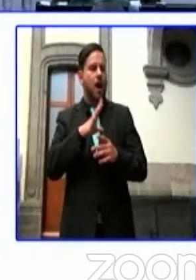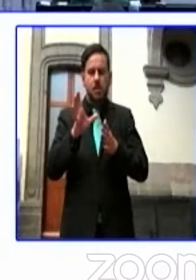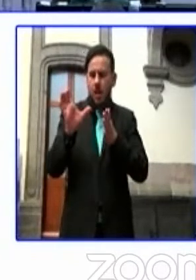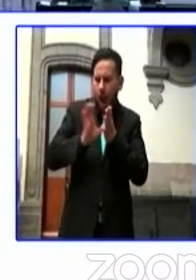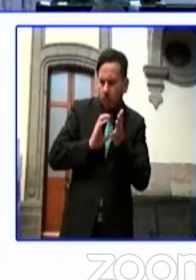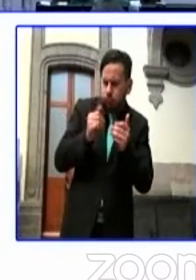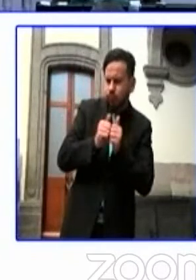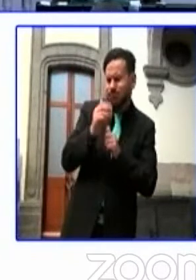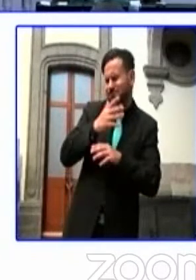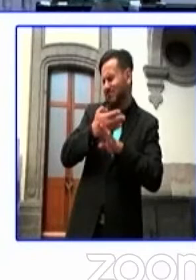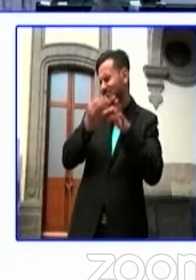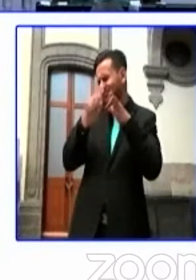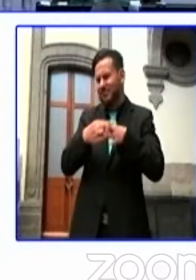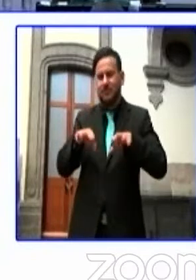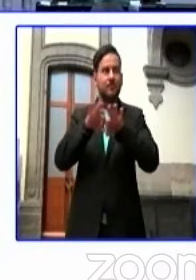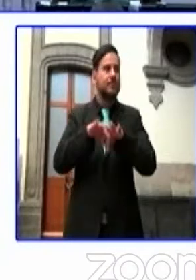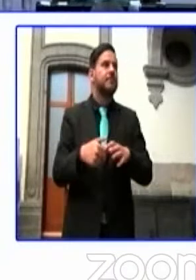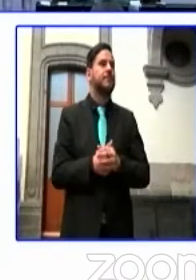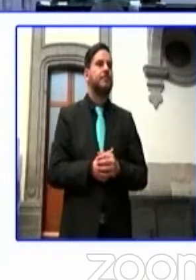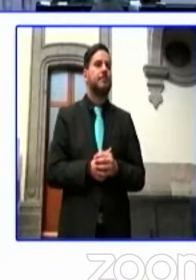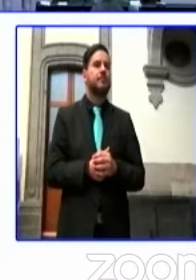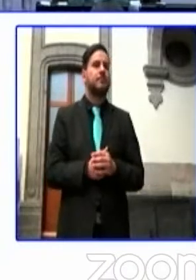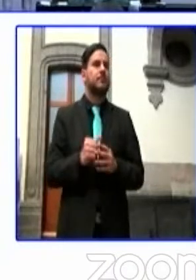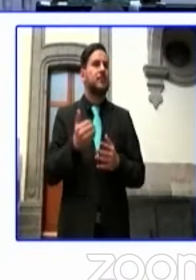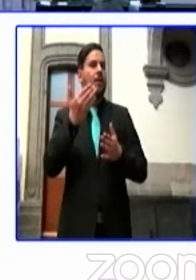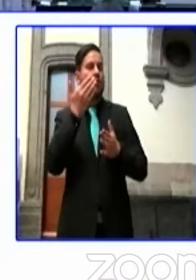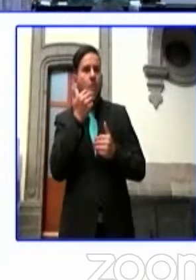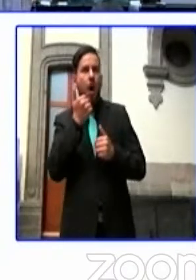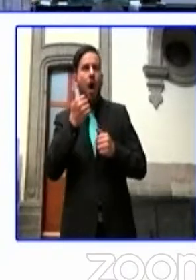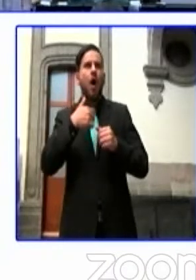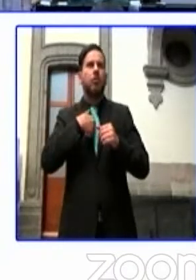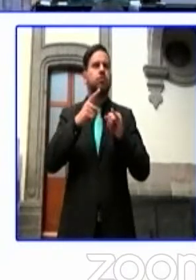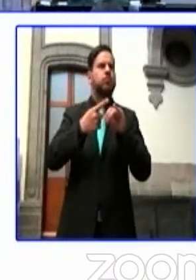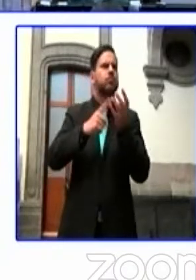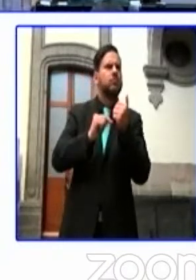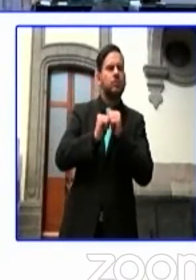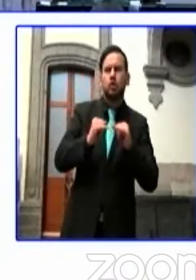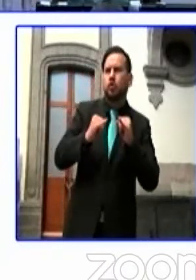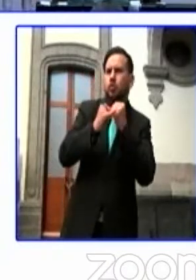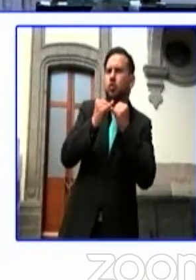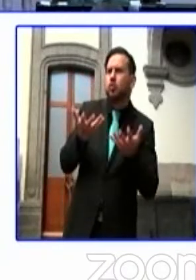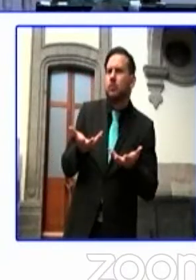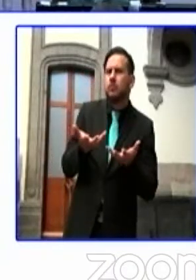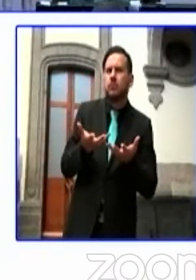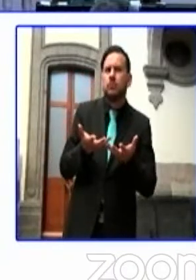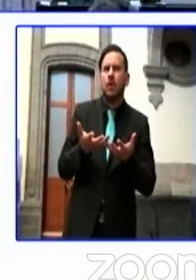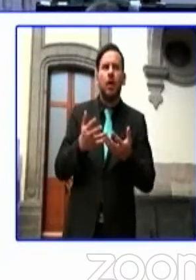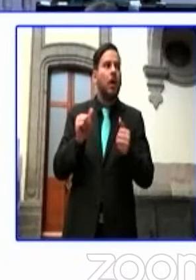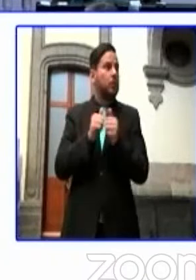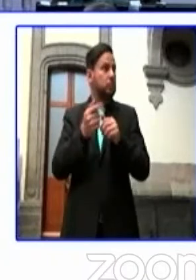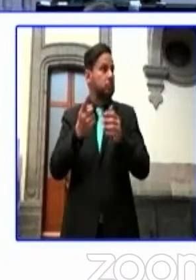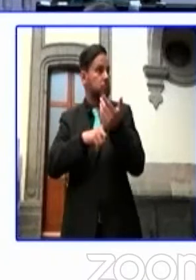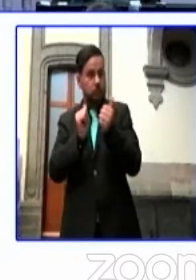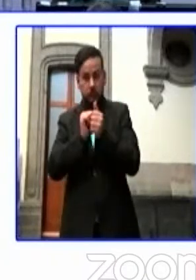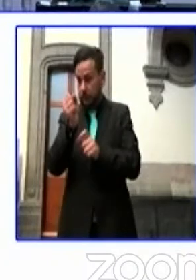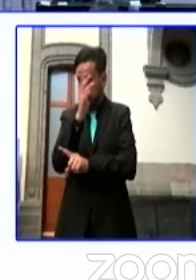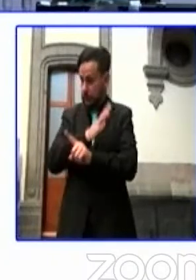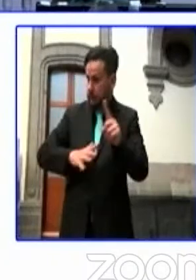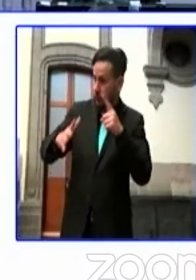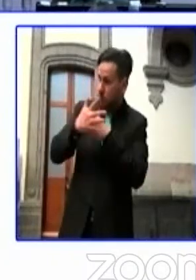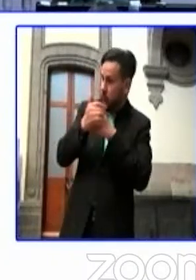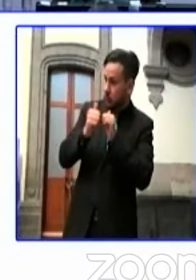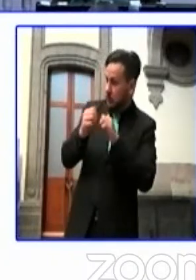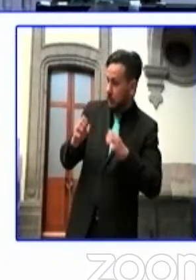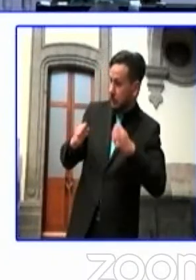hacer énfasis. Primero, la desinstitucionalización de emergencia, es decir, en situaciones de riesgo y